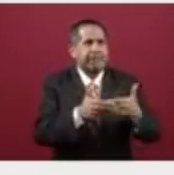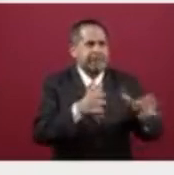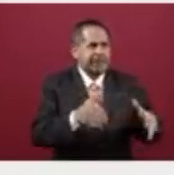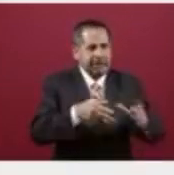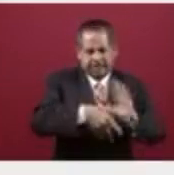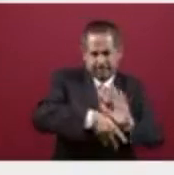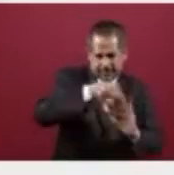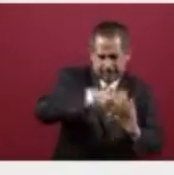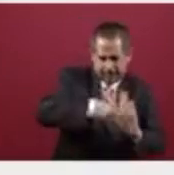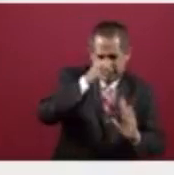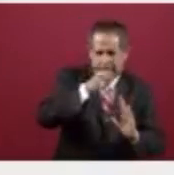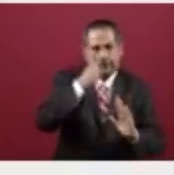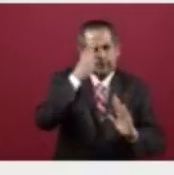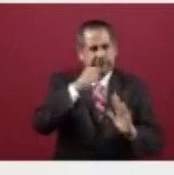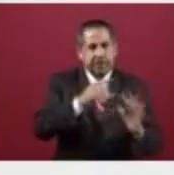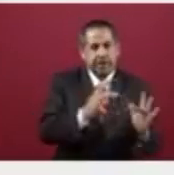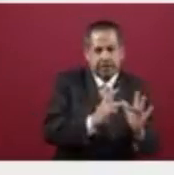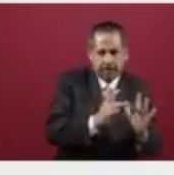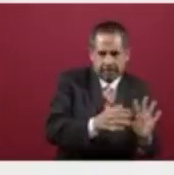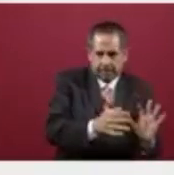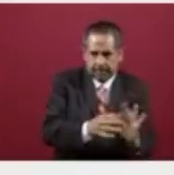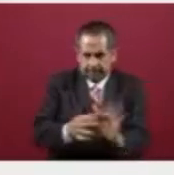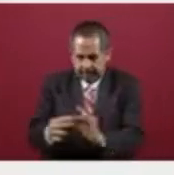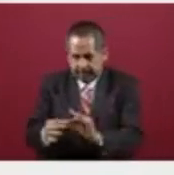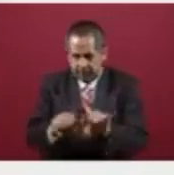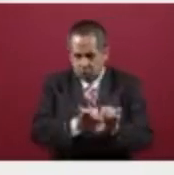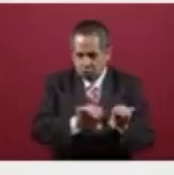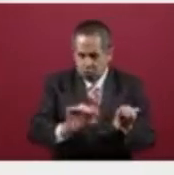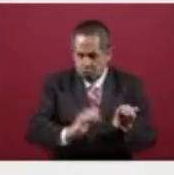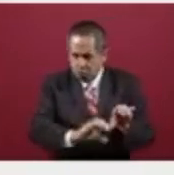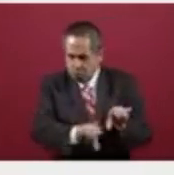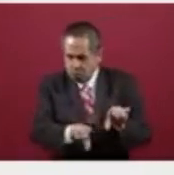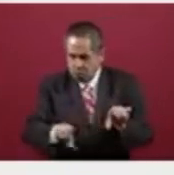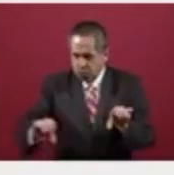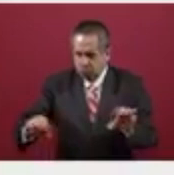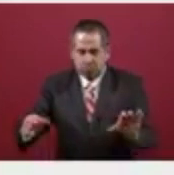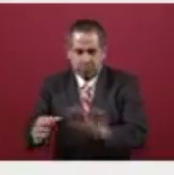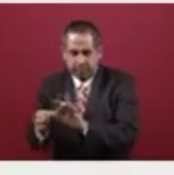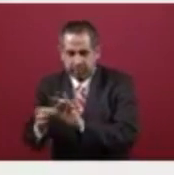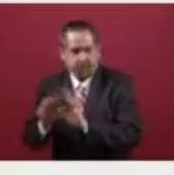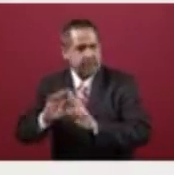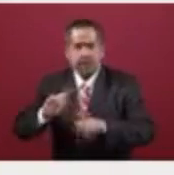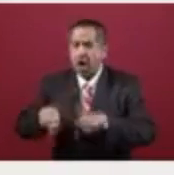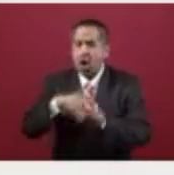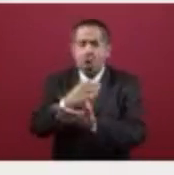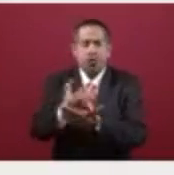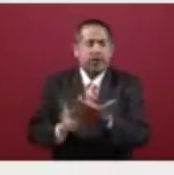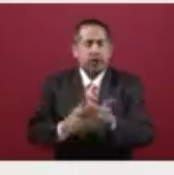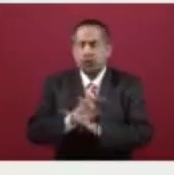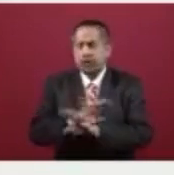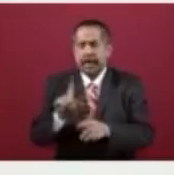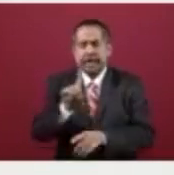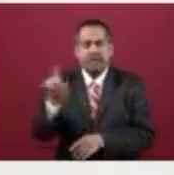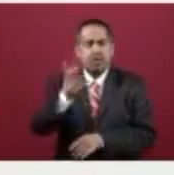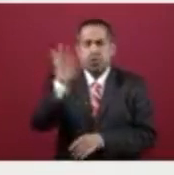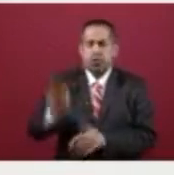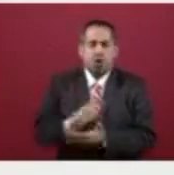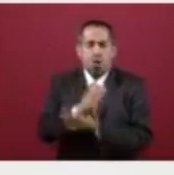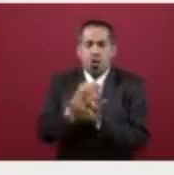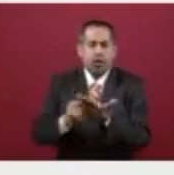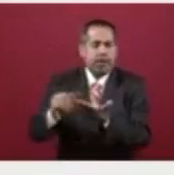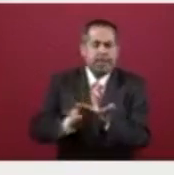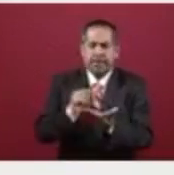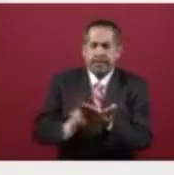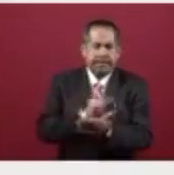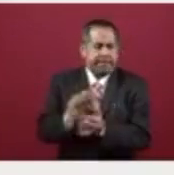las interconexiones, la tenemos contratada al 100% al día de hoy, y